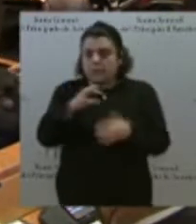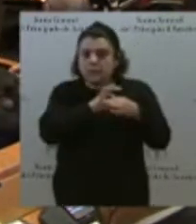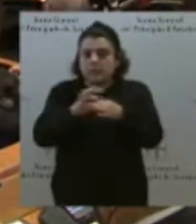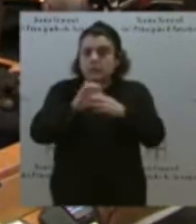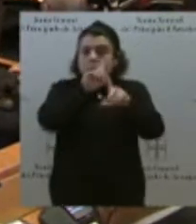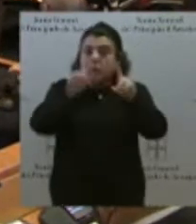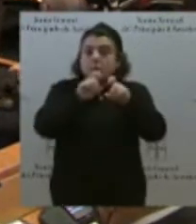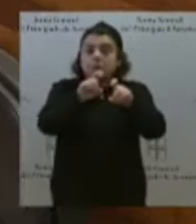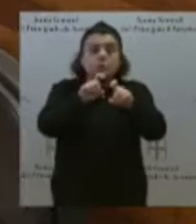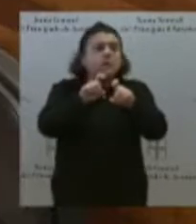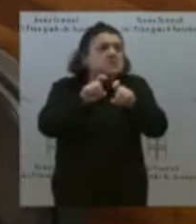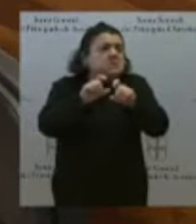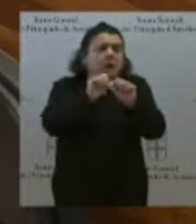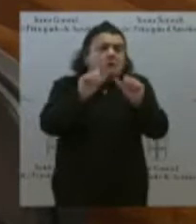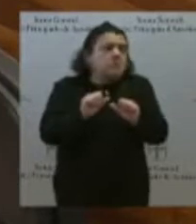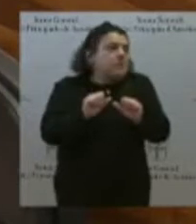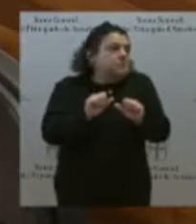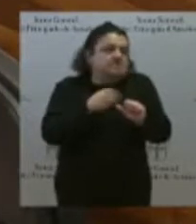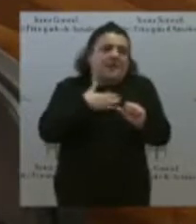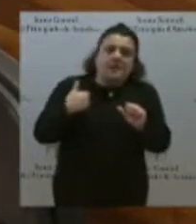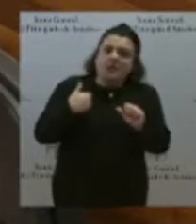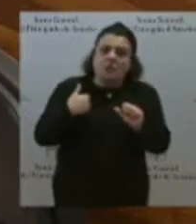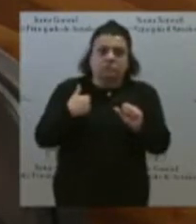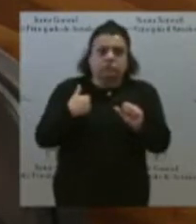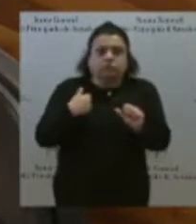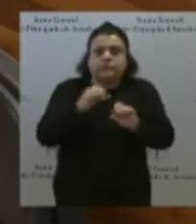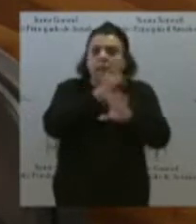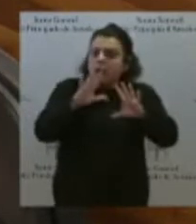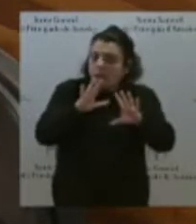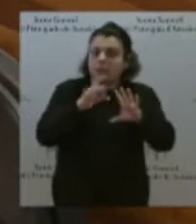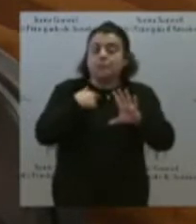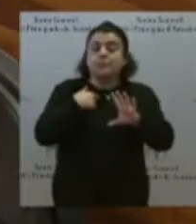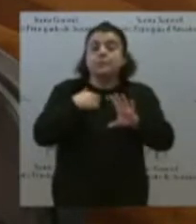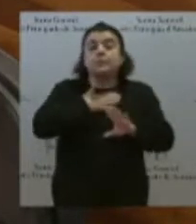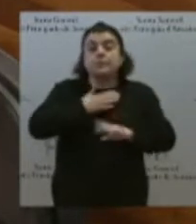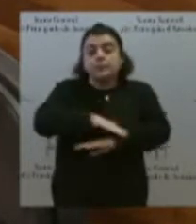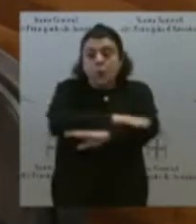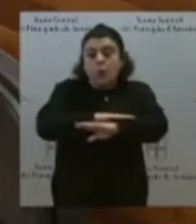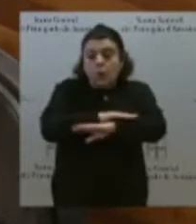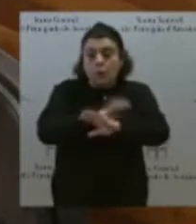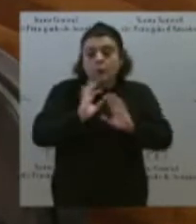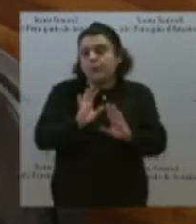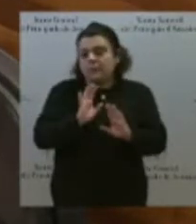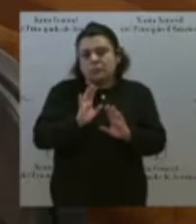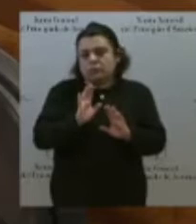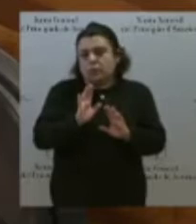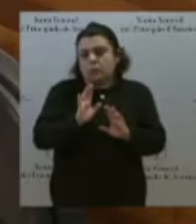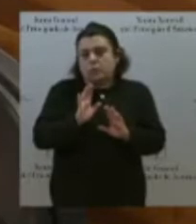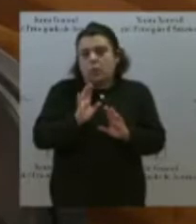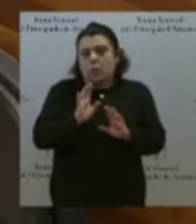constructiva y proactiva. Este Gobierno en ningún caso prejuzga actividades, sino que las